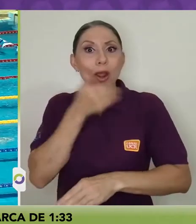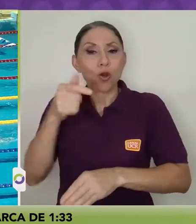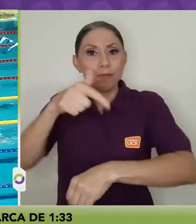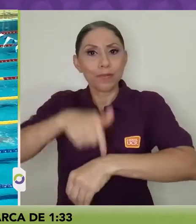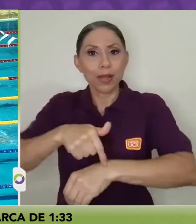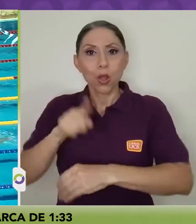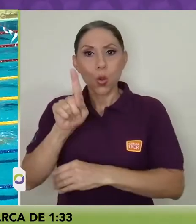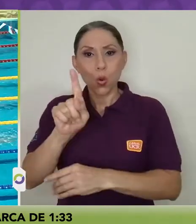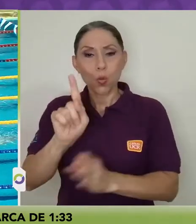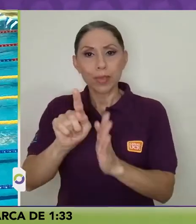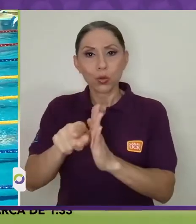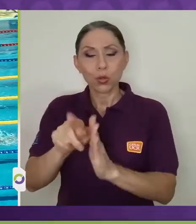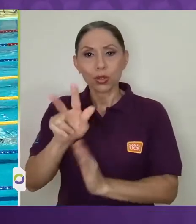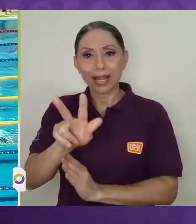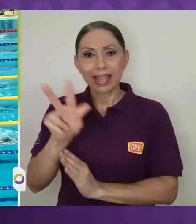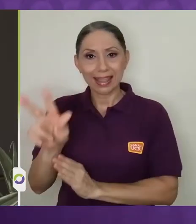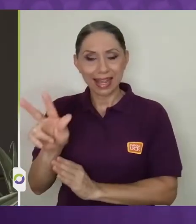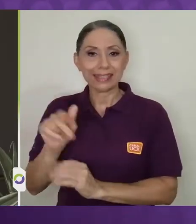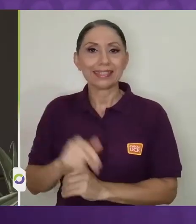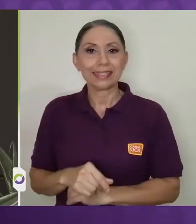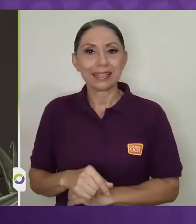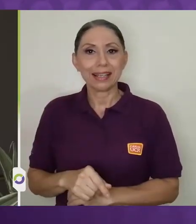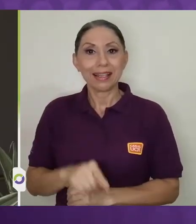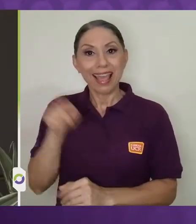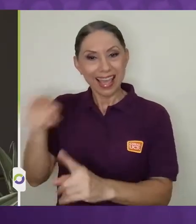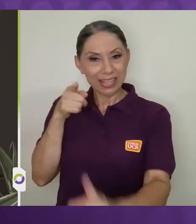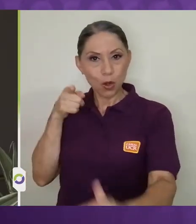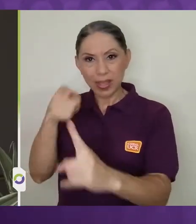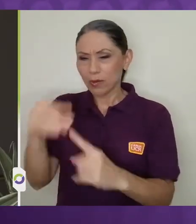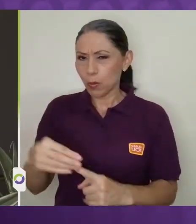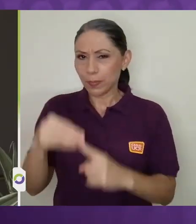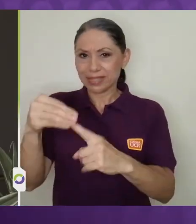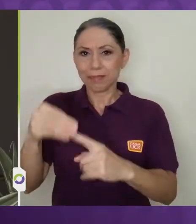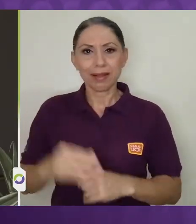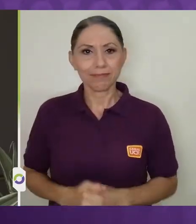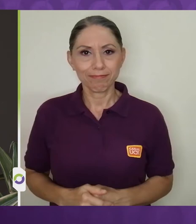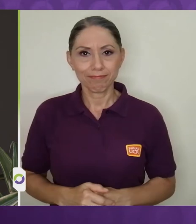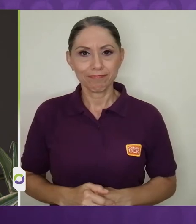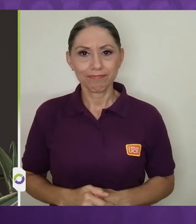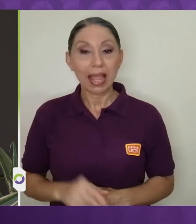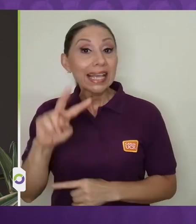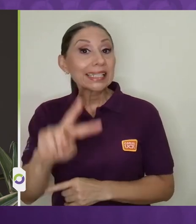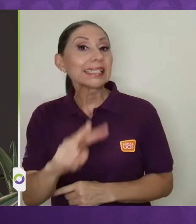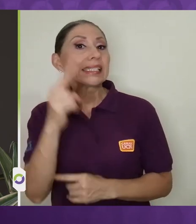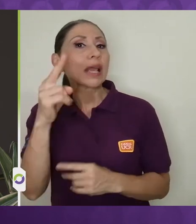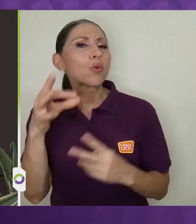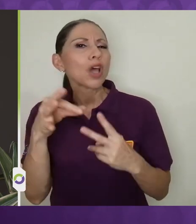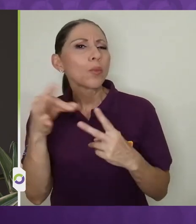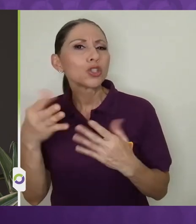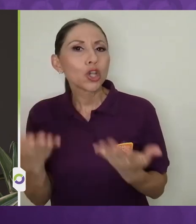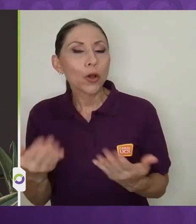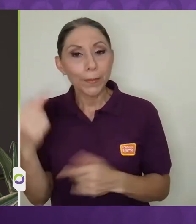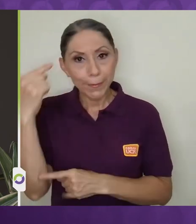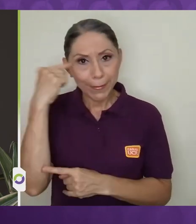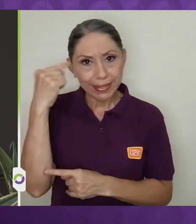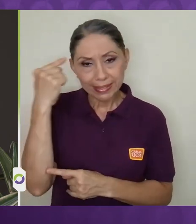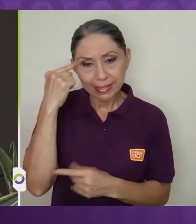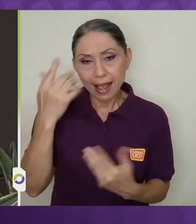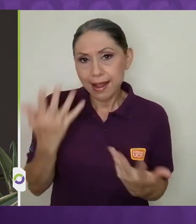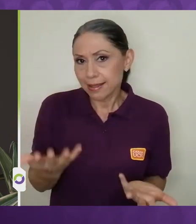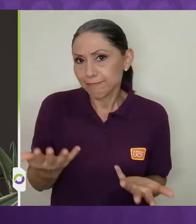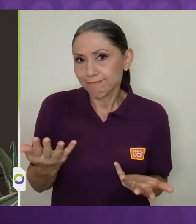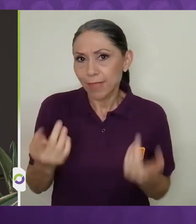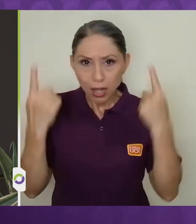minuto 33 y ese es el objetivo, el principal. De segunda opción, pues sería pensar en la